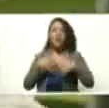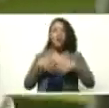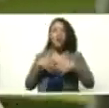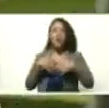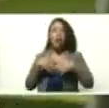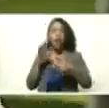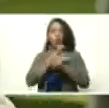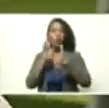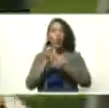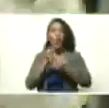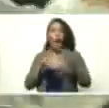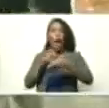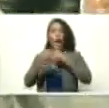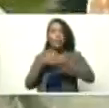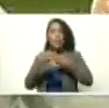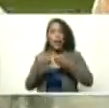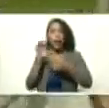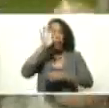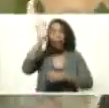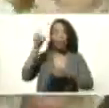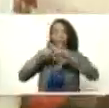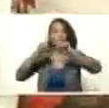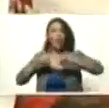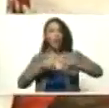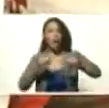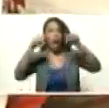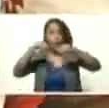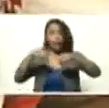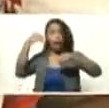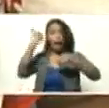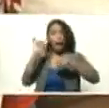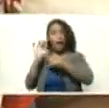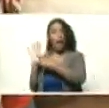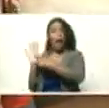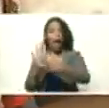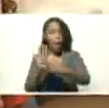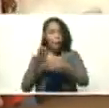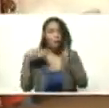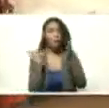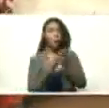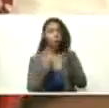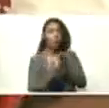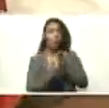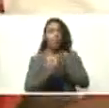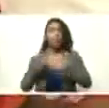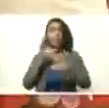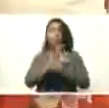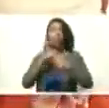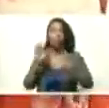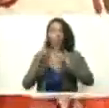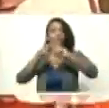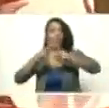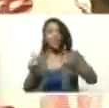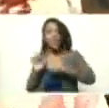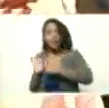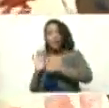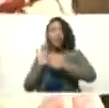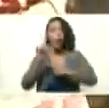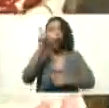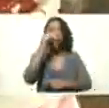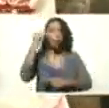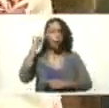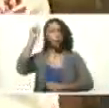los países periféricos. Pero aquí hay un ejemplo admirable de resistencia cultural que se expresa en hombres y mujeres que todos